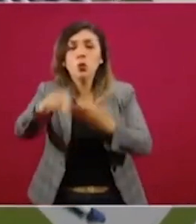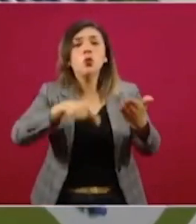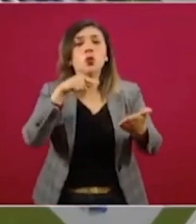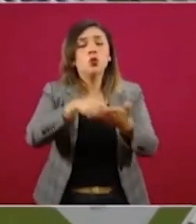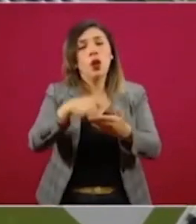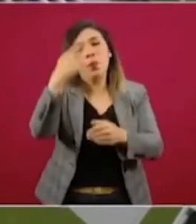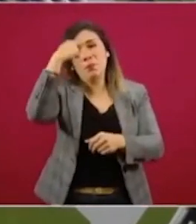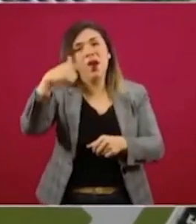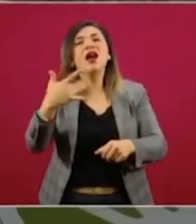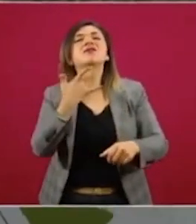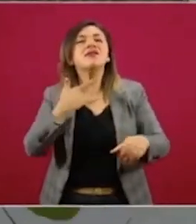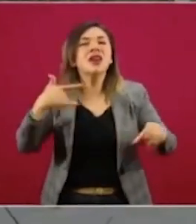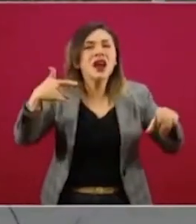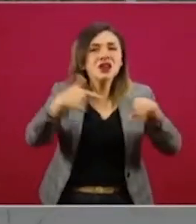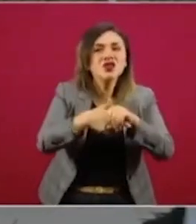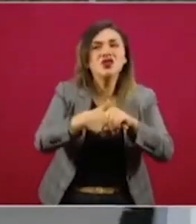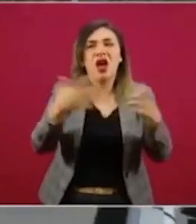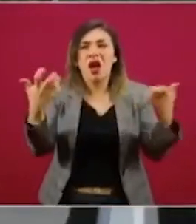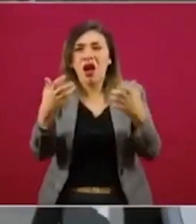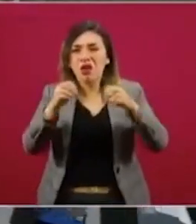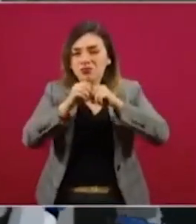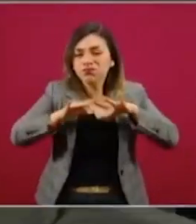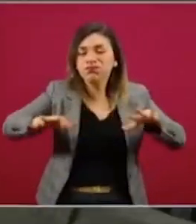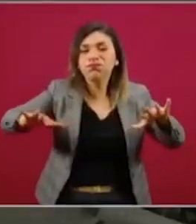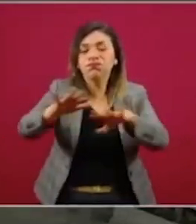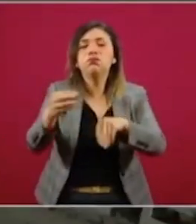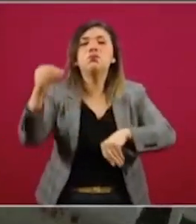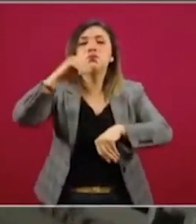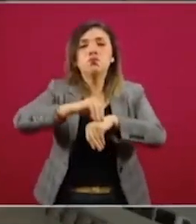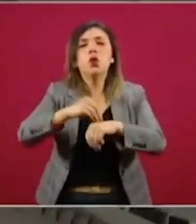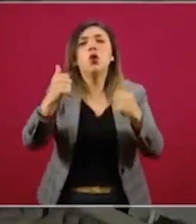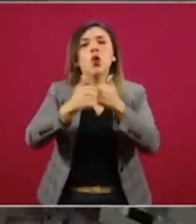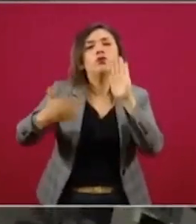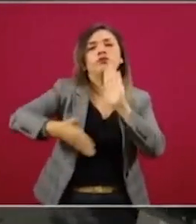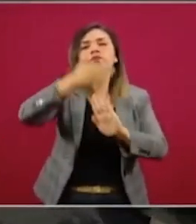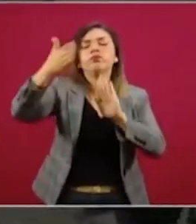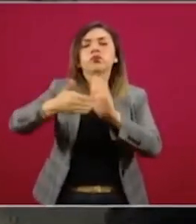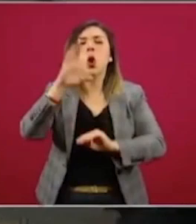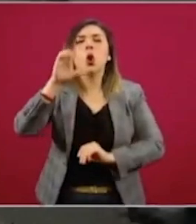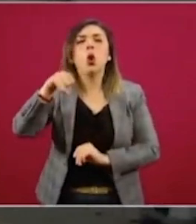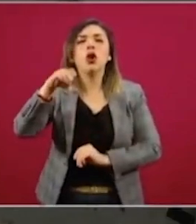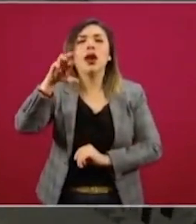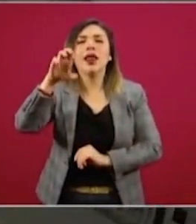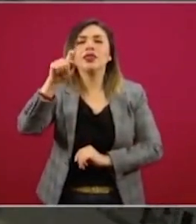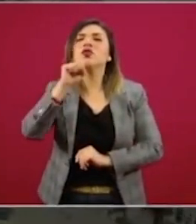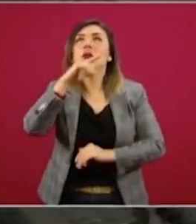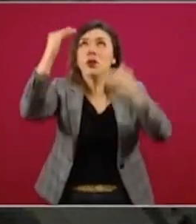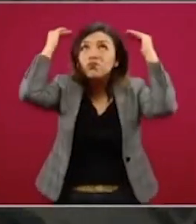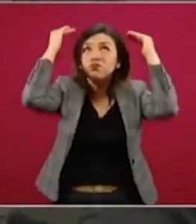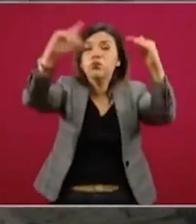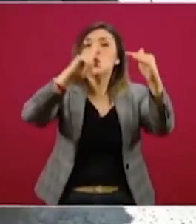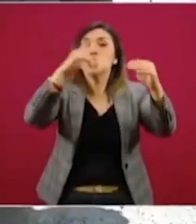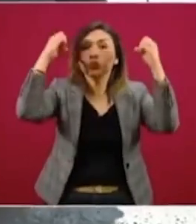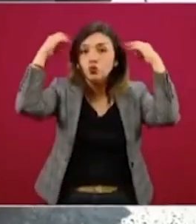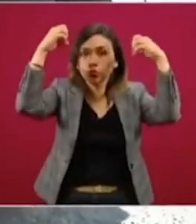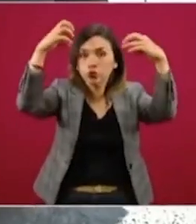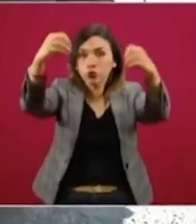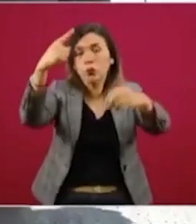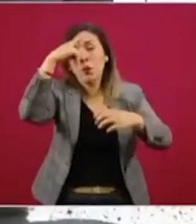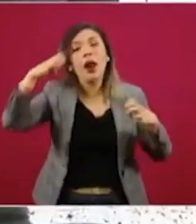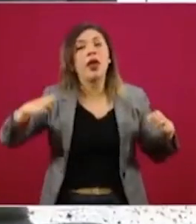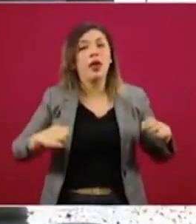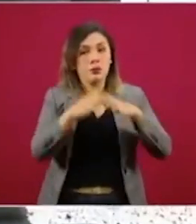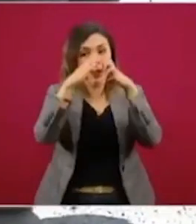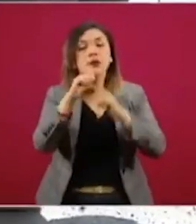de combustibles y red de distribución se efectúa el colado de concreto en losa de azotea de subestación eléctrica y planta de